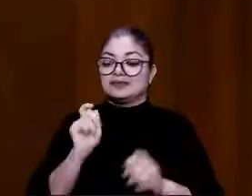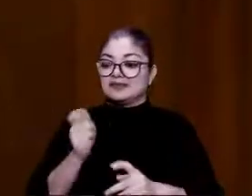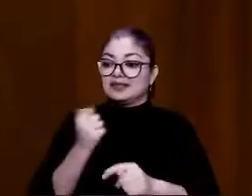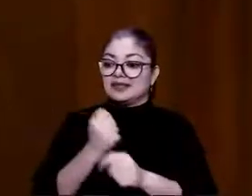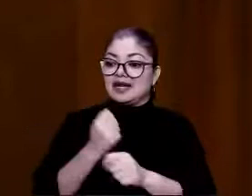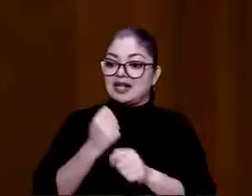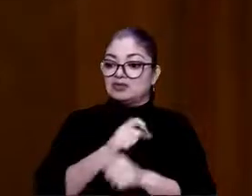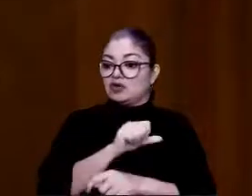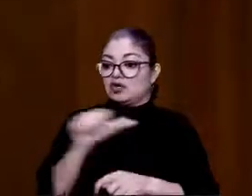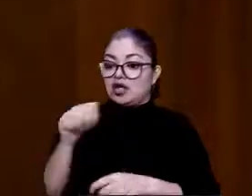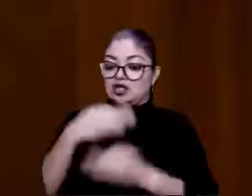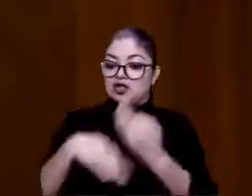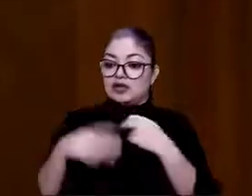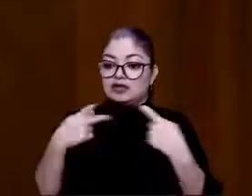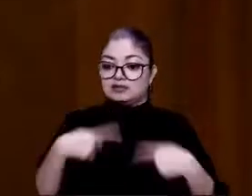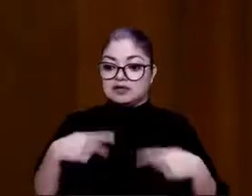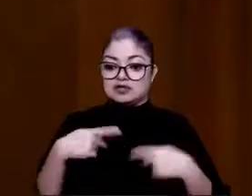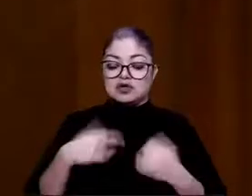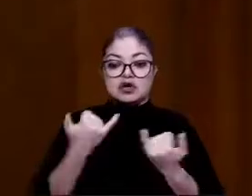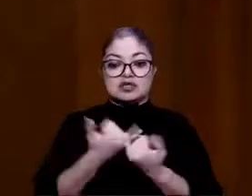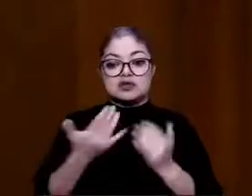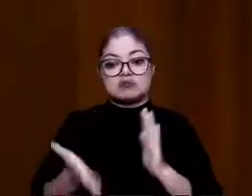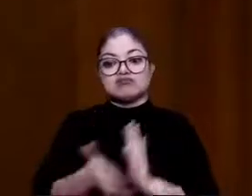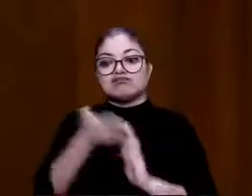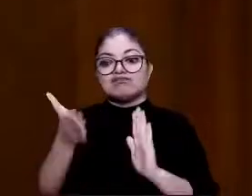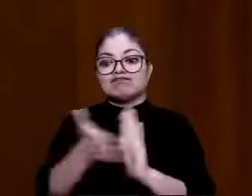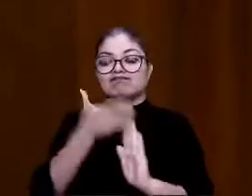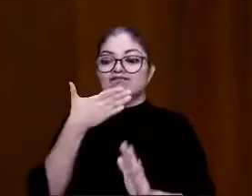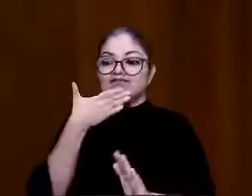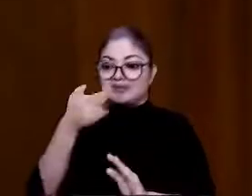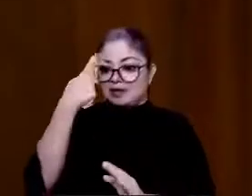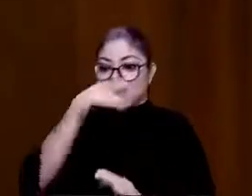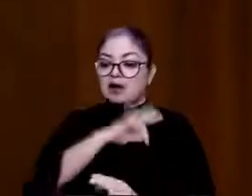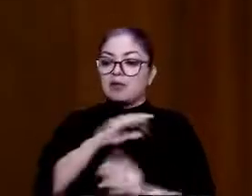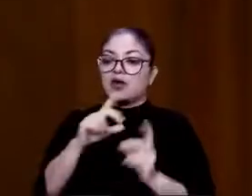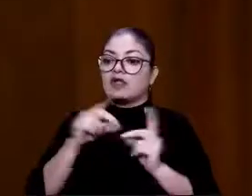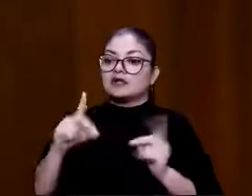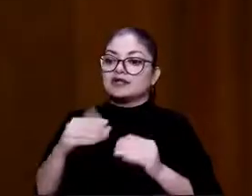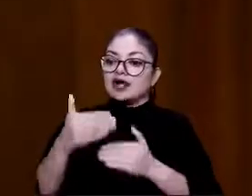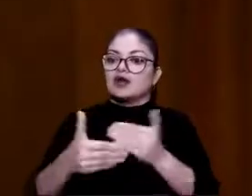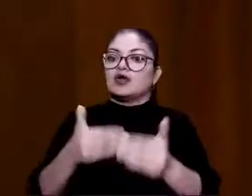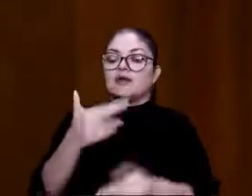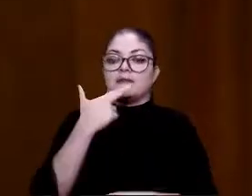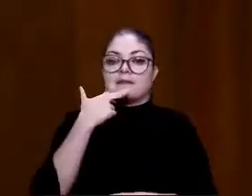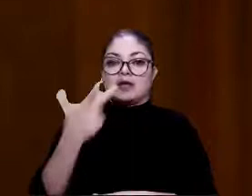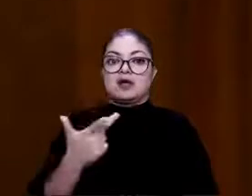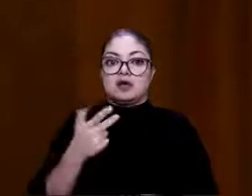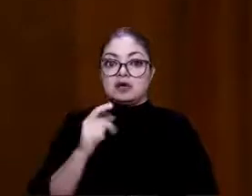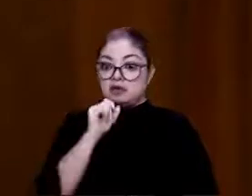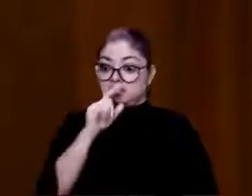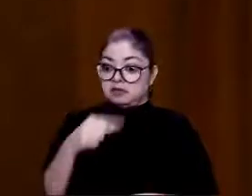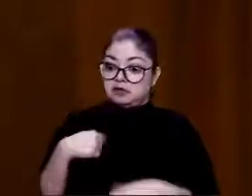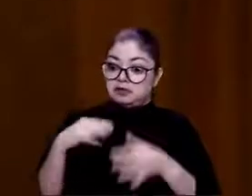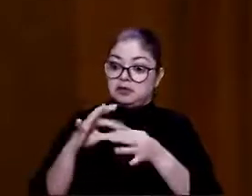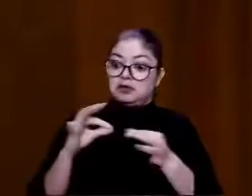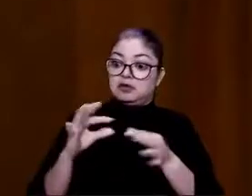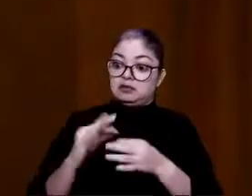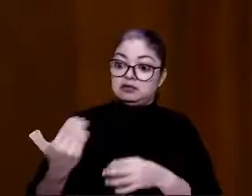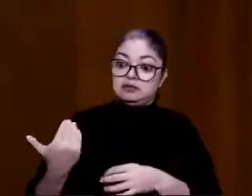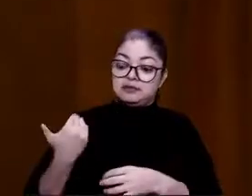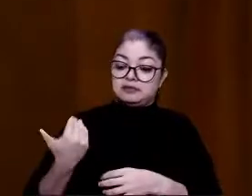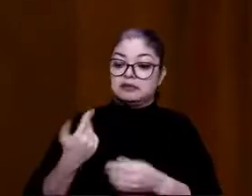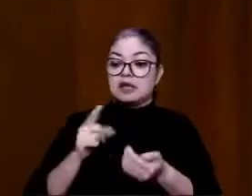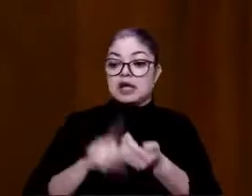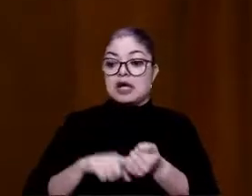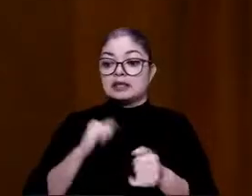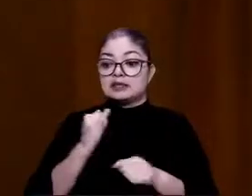la infraestructura adecuada para su buen desarrollo. Señor secretario, con base en los conceptos anteriores y derivado del análisis